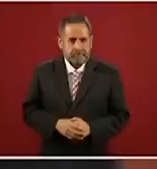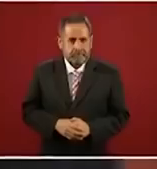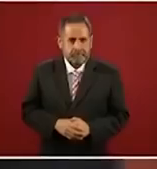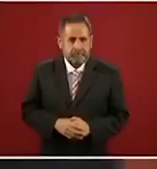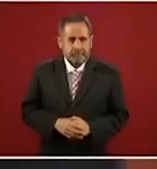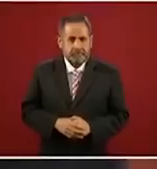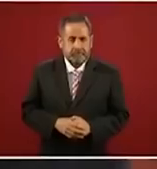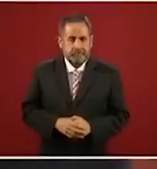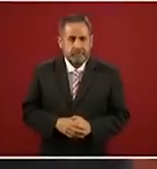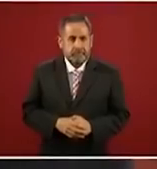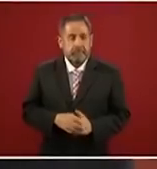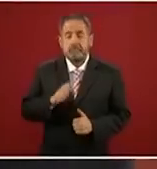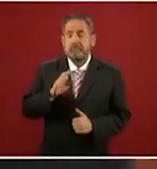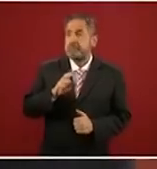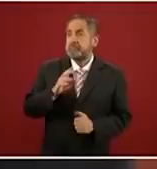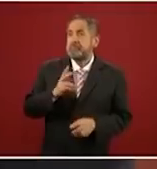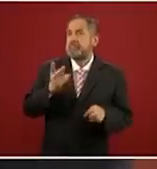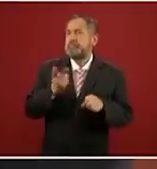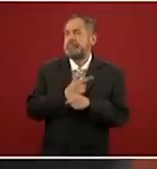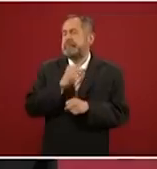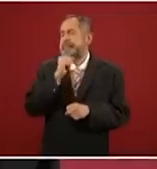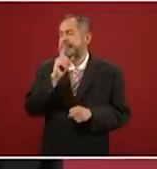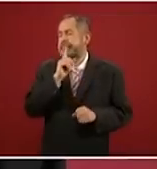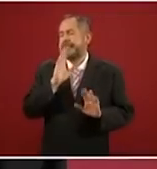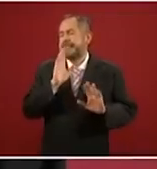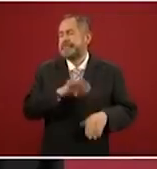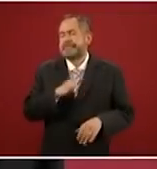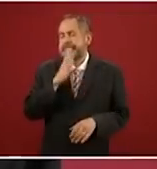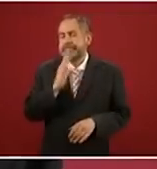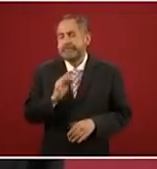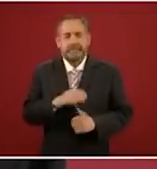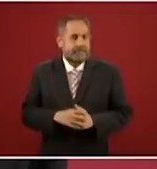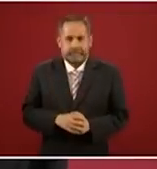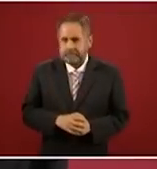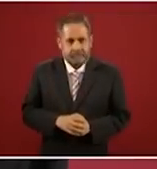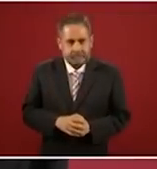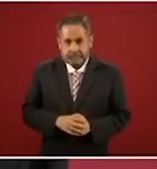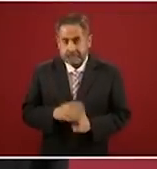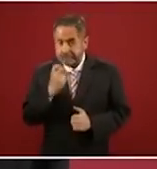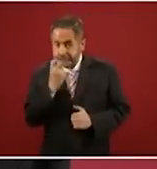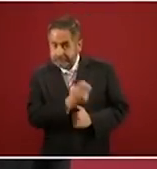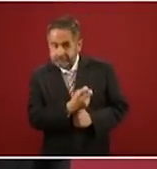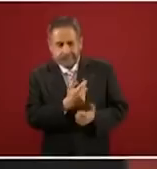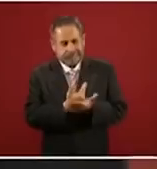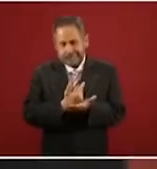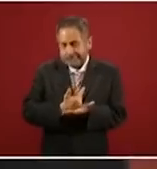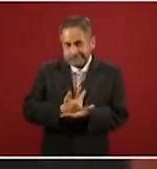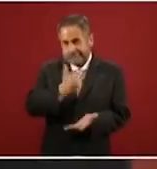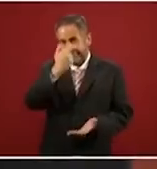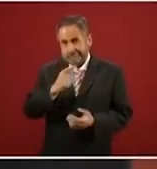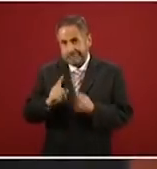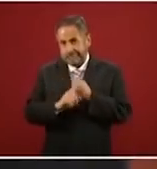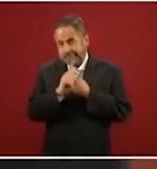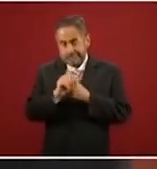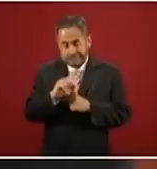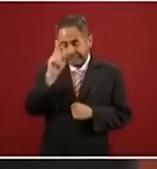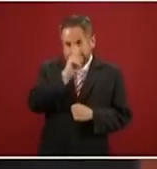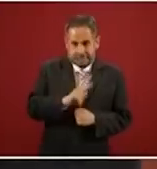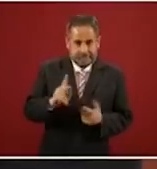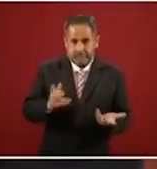como si nada hubiese pasado y es gravísimo mínimo que